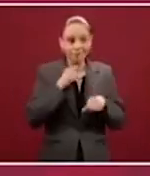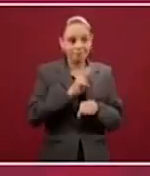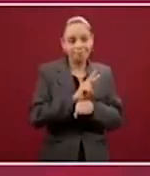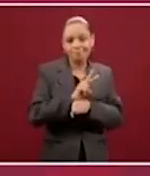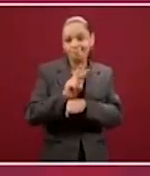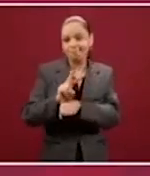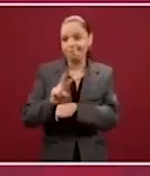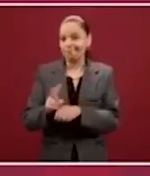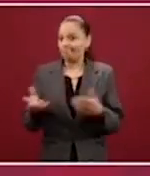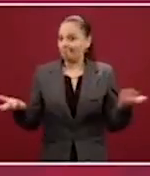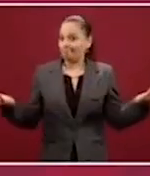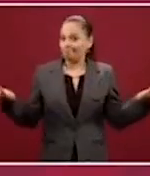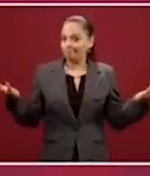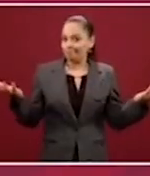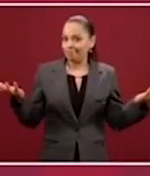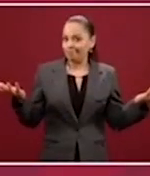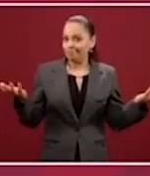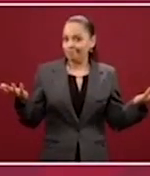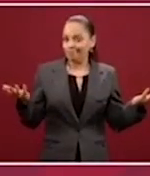parece,